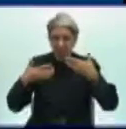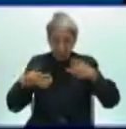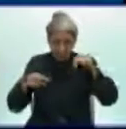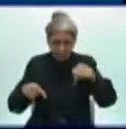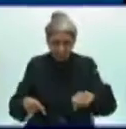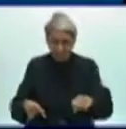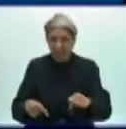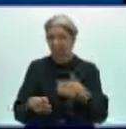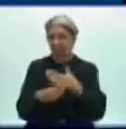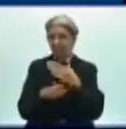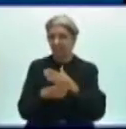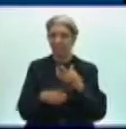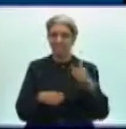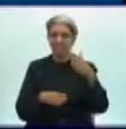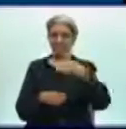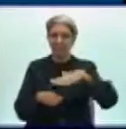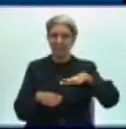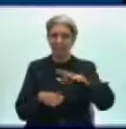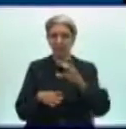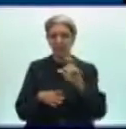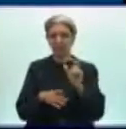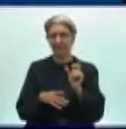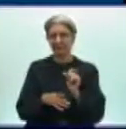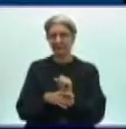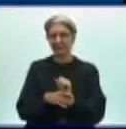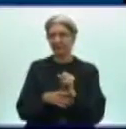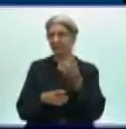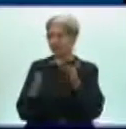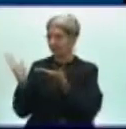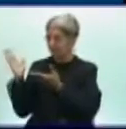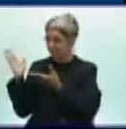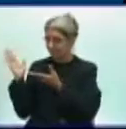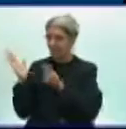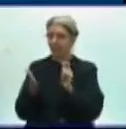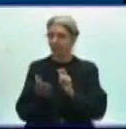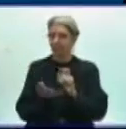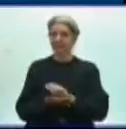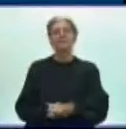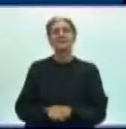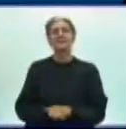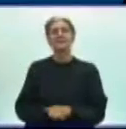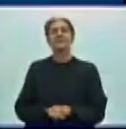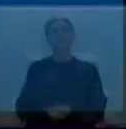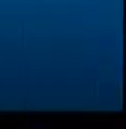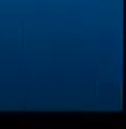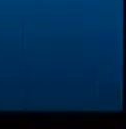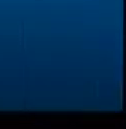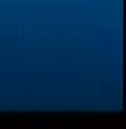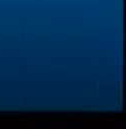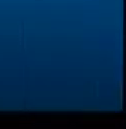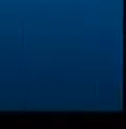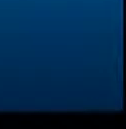la región de Medio Oriente. Vamos a darle también un tiempo para que anoten esta actividad.